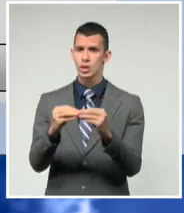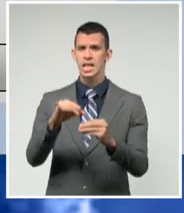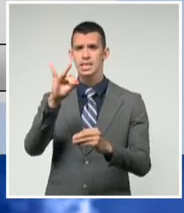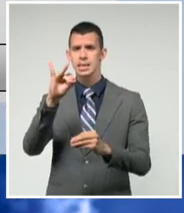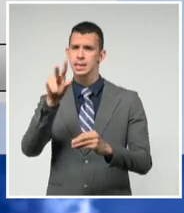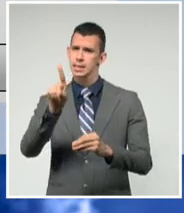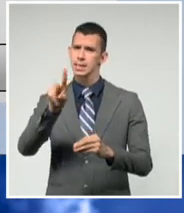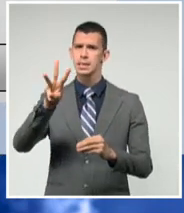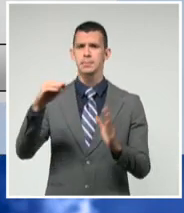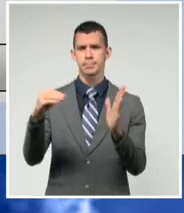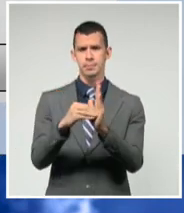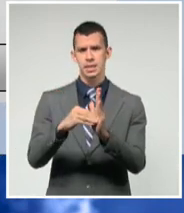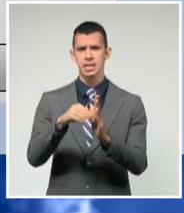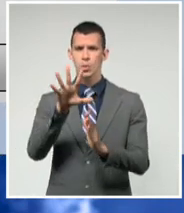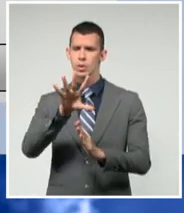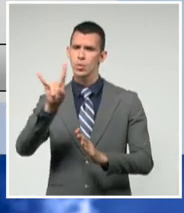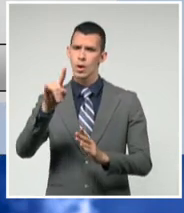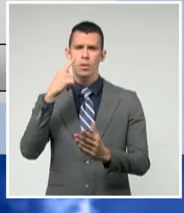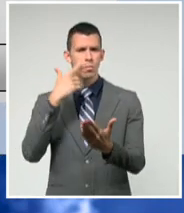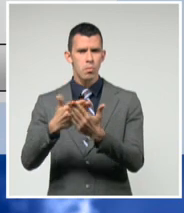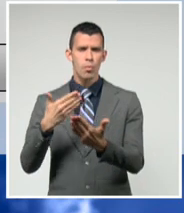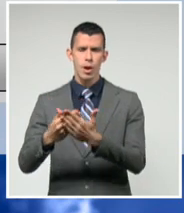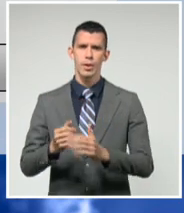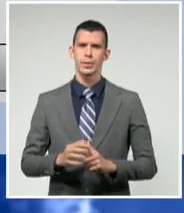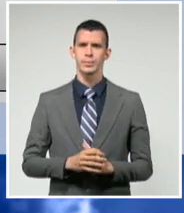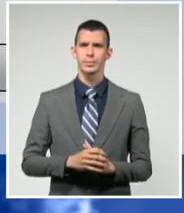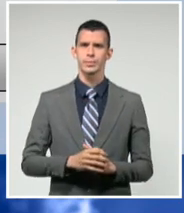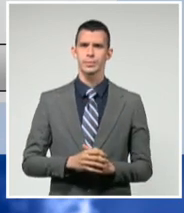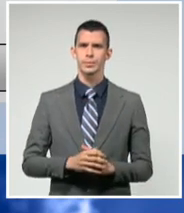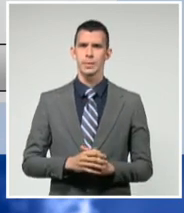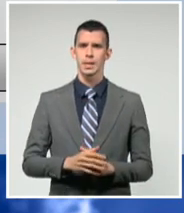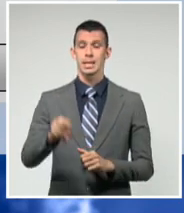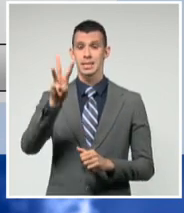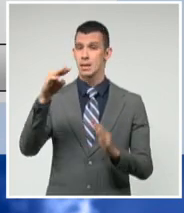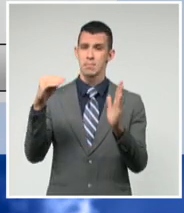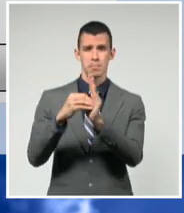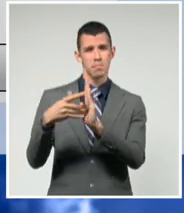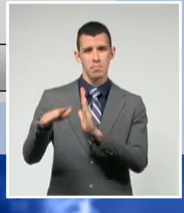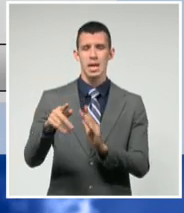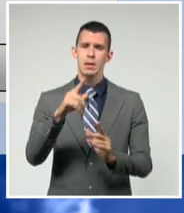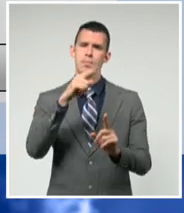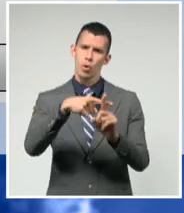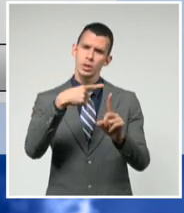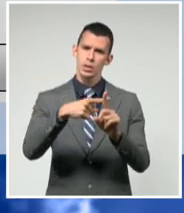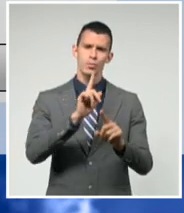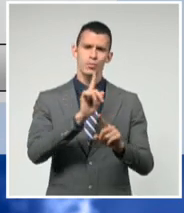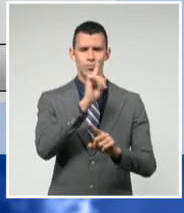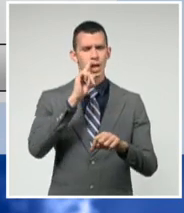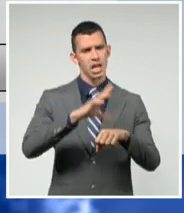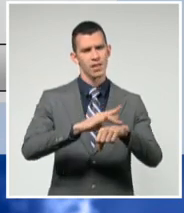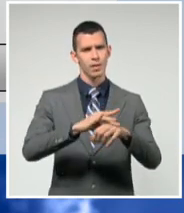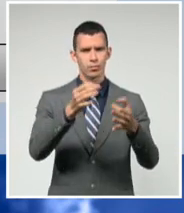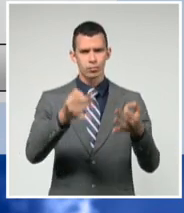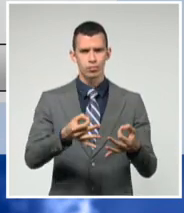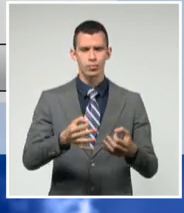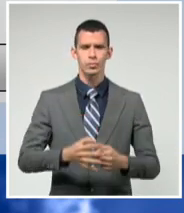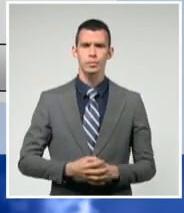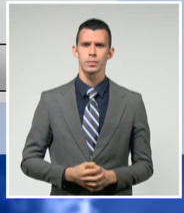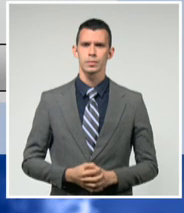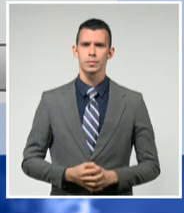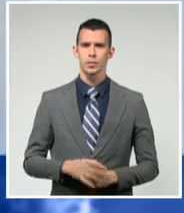estudios realizados y 6.035 positivos desde el inicio de la pandemia en el mes de marzo. Vean ustedes ahí las estadísticas.